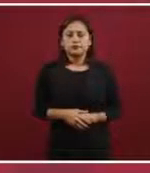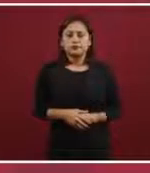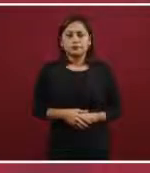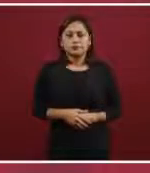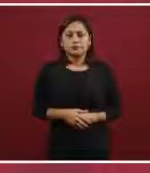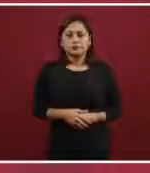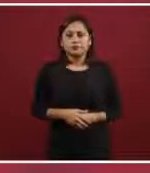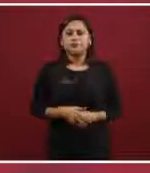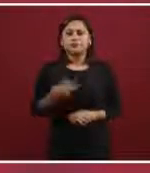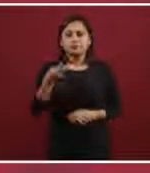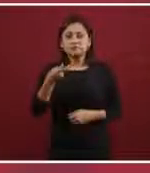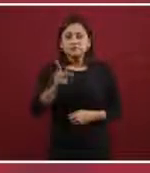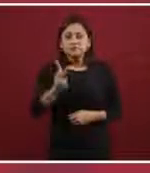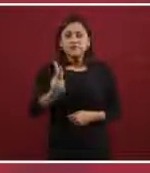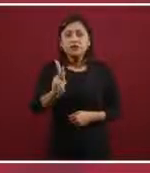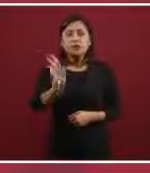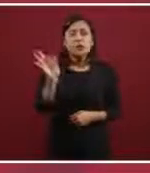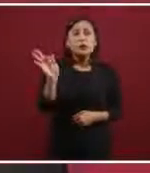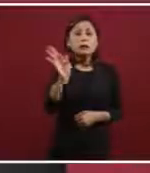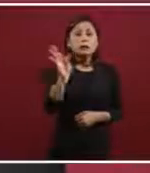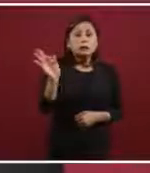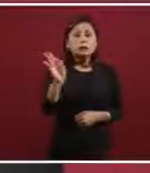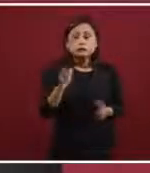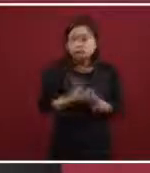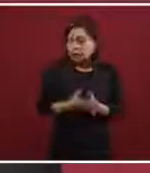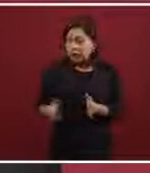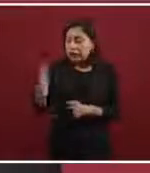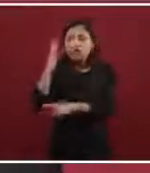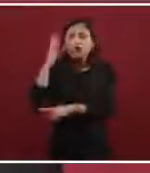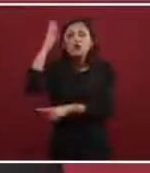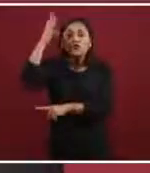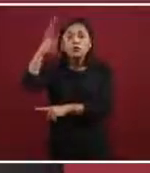si les va a costar trabajo a los conservadores